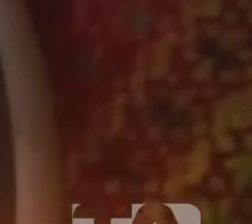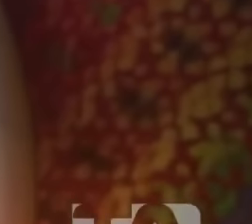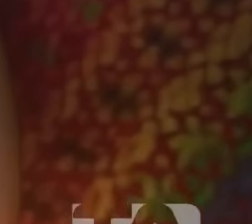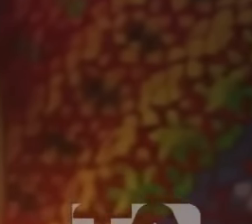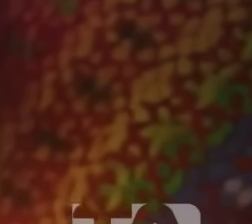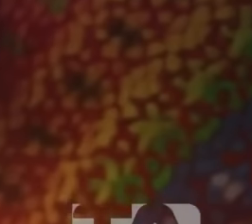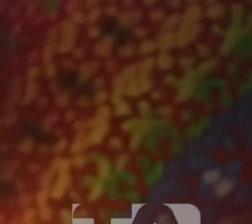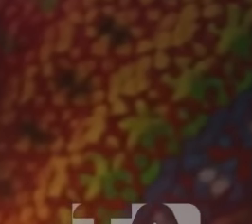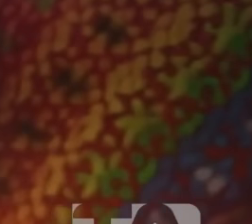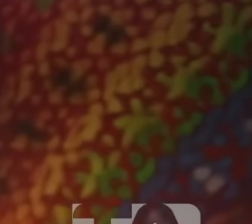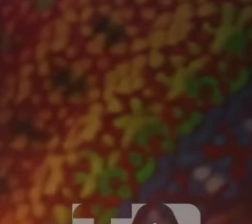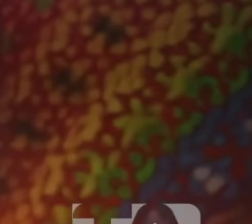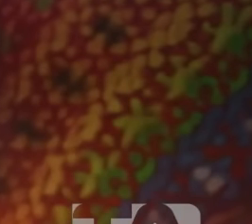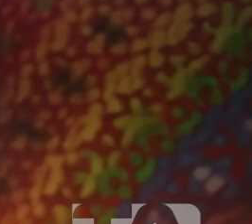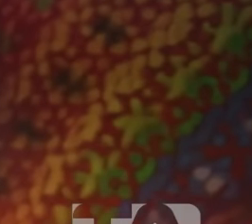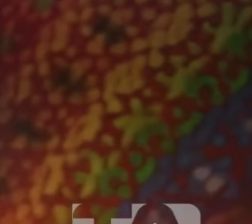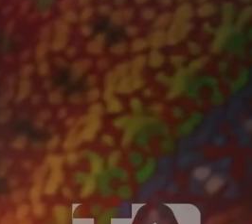Guagua más linda.